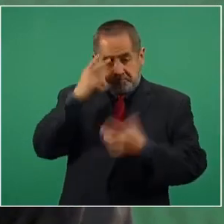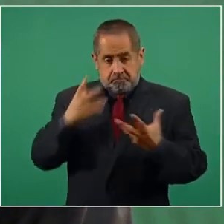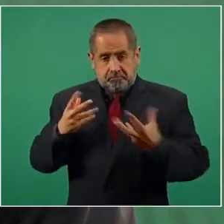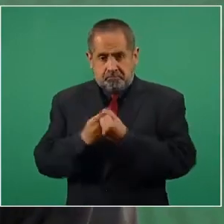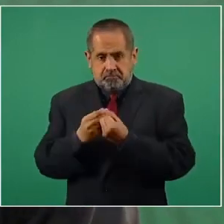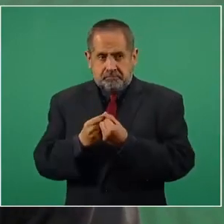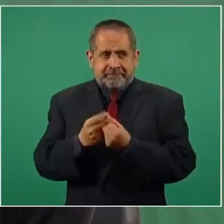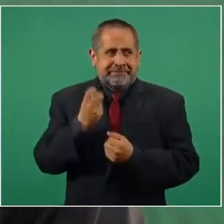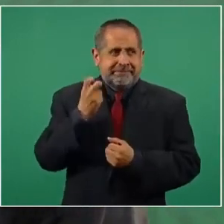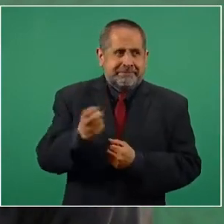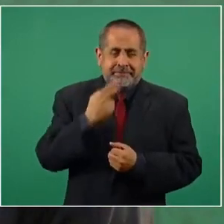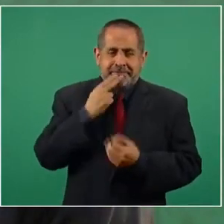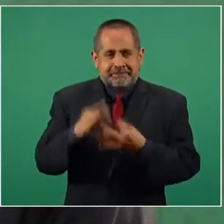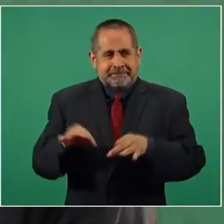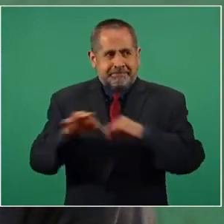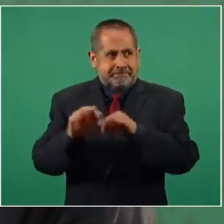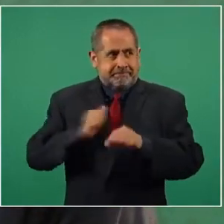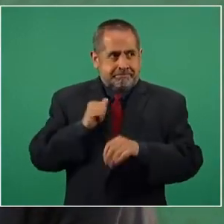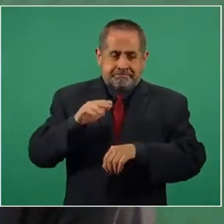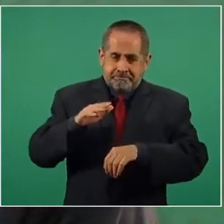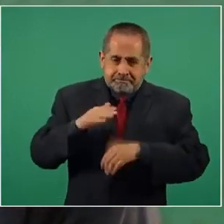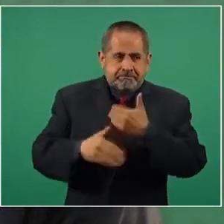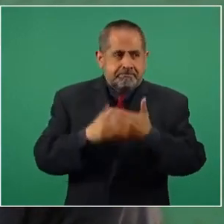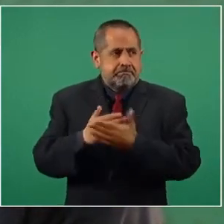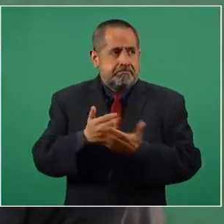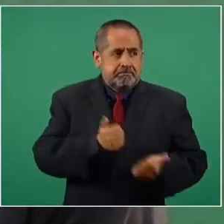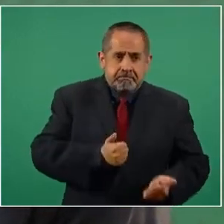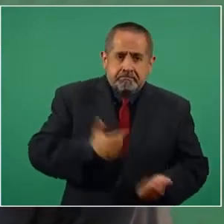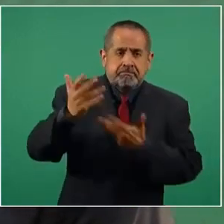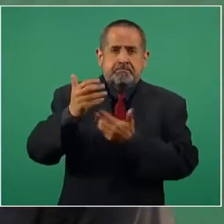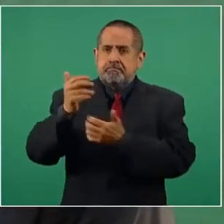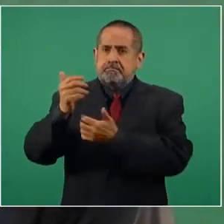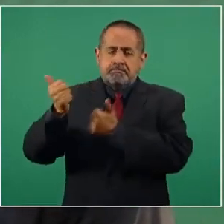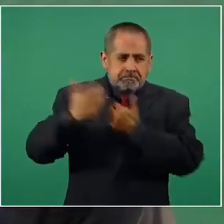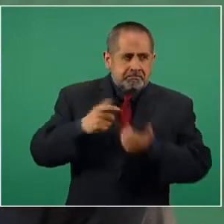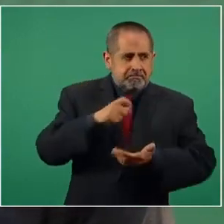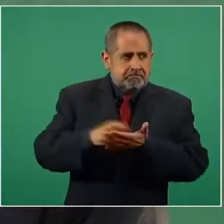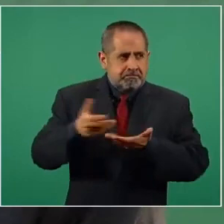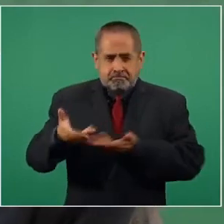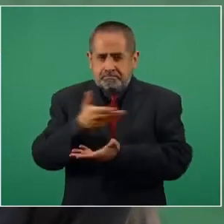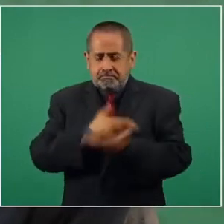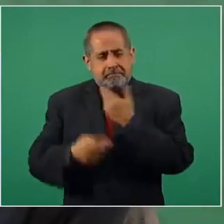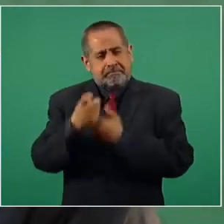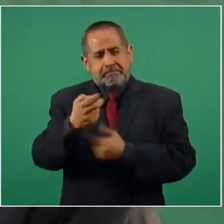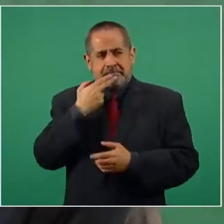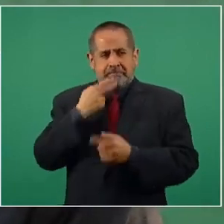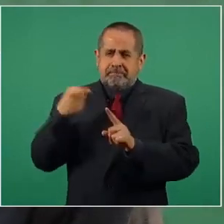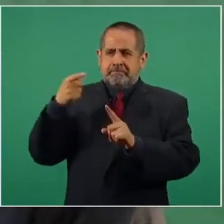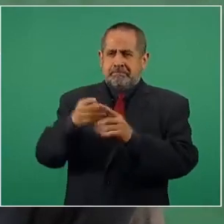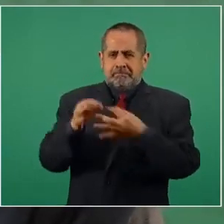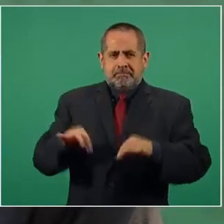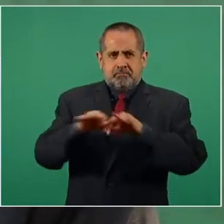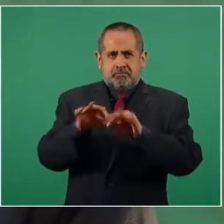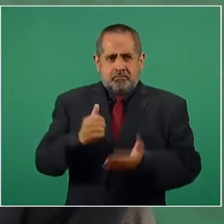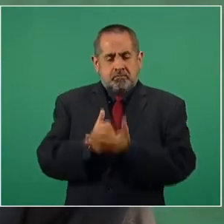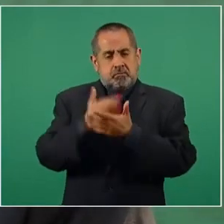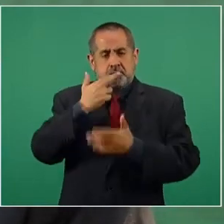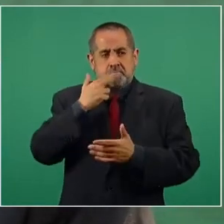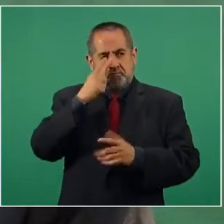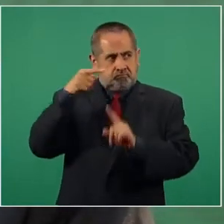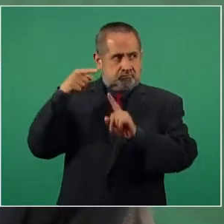Todo lo que es producción de exportación, porque eso nos da